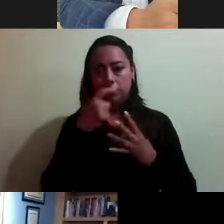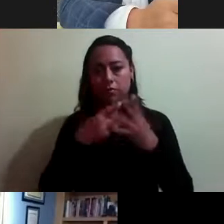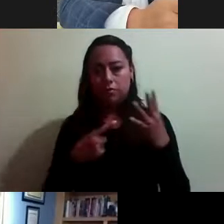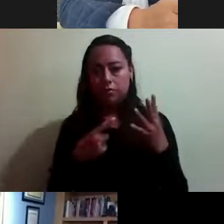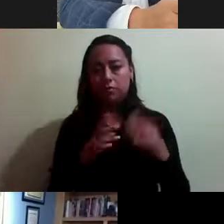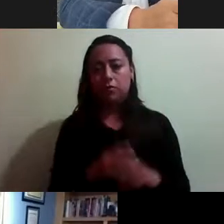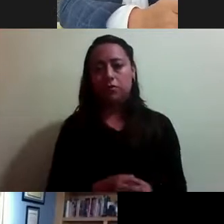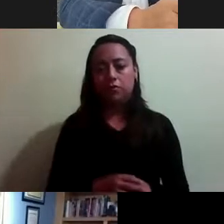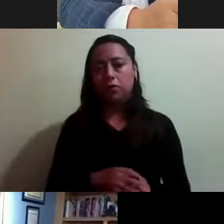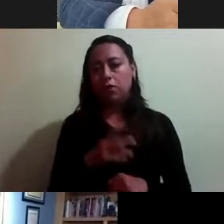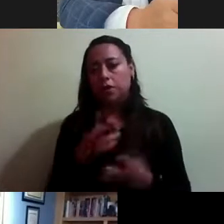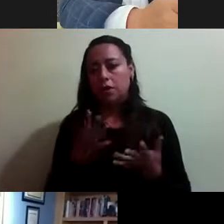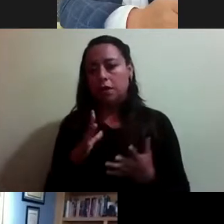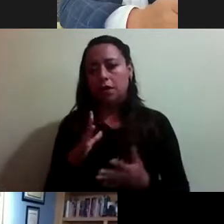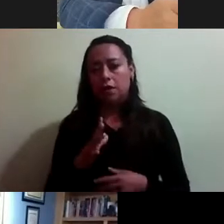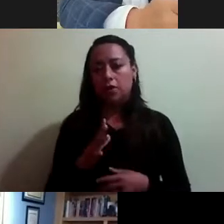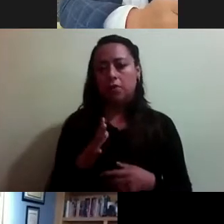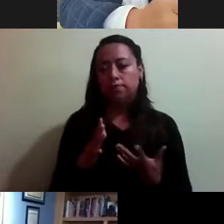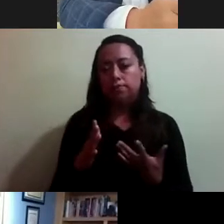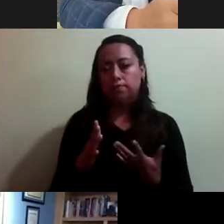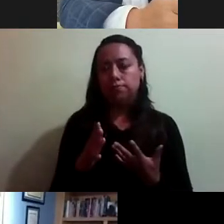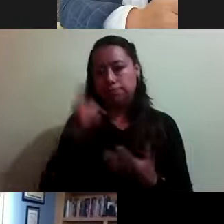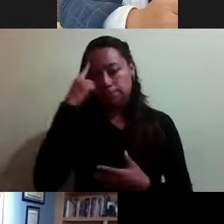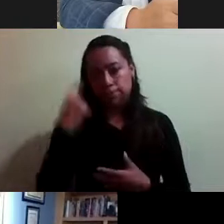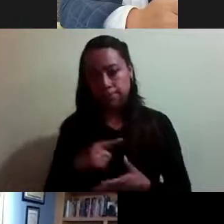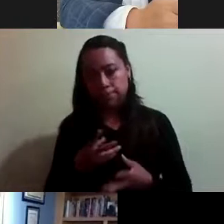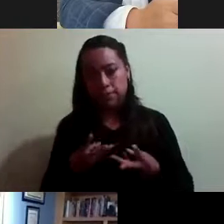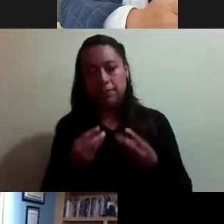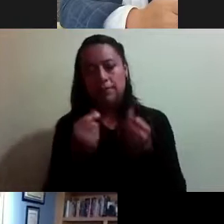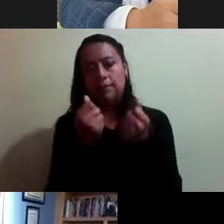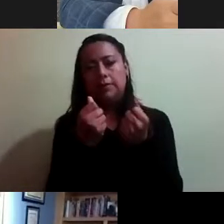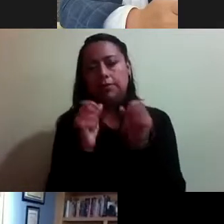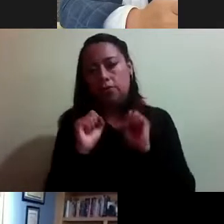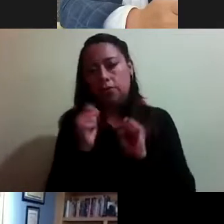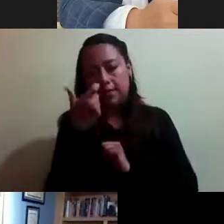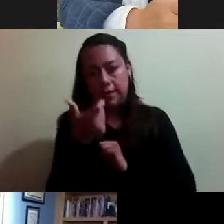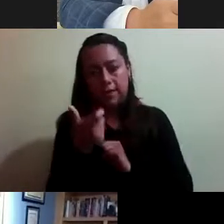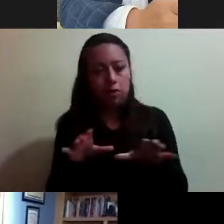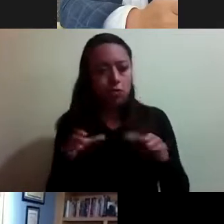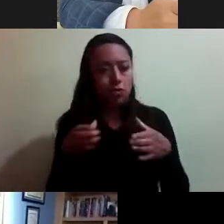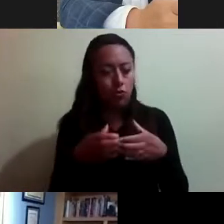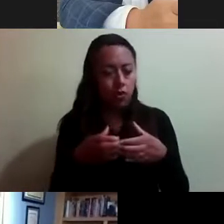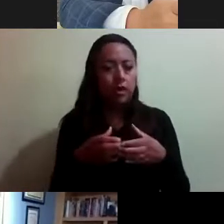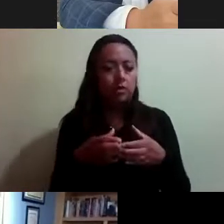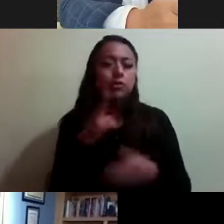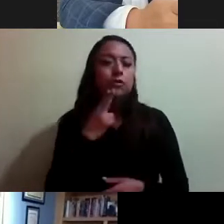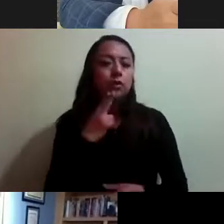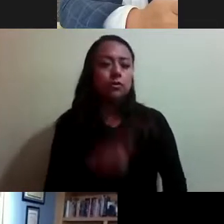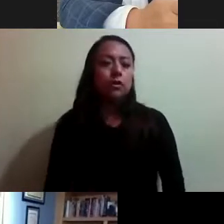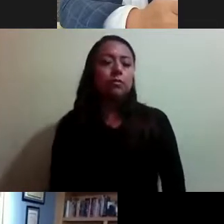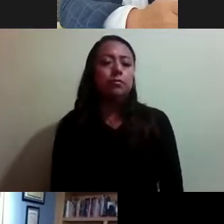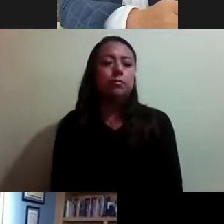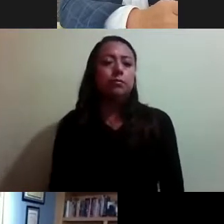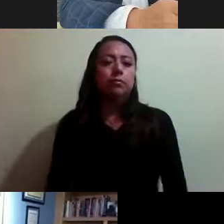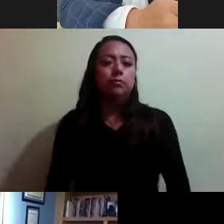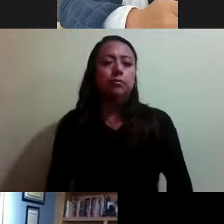en donde se gasta, en donde se aplican los recursos del Congreso. En